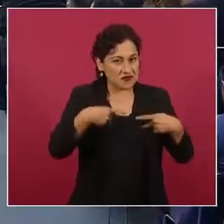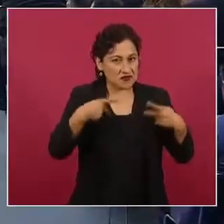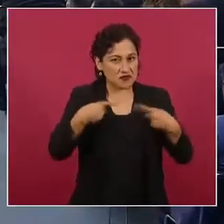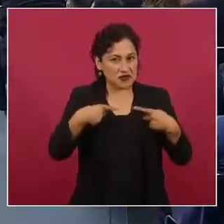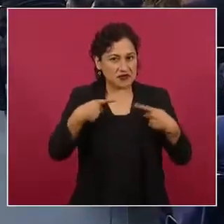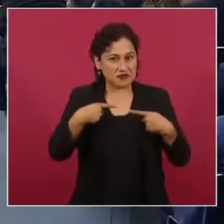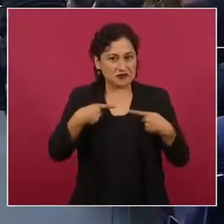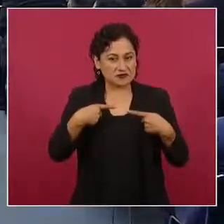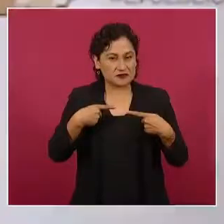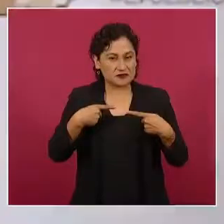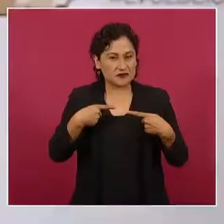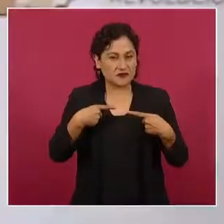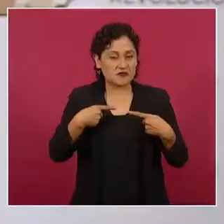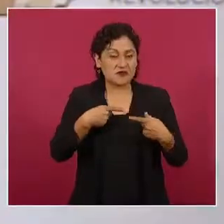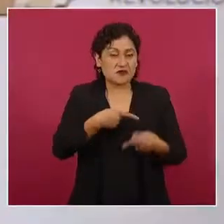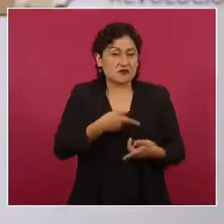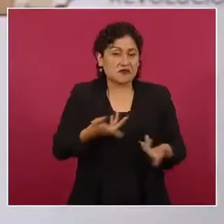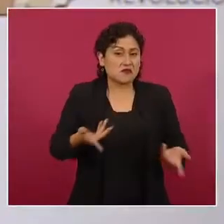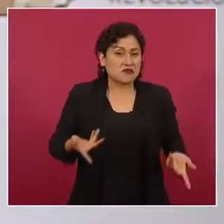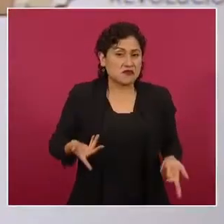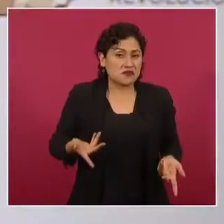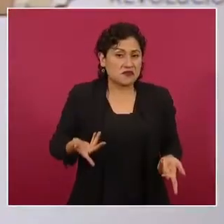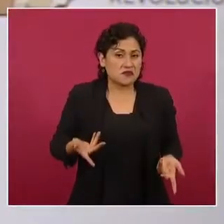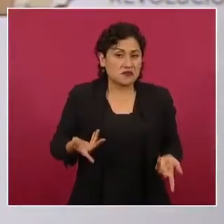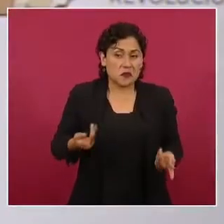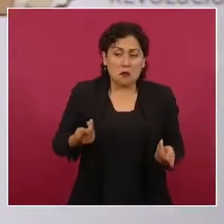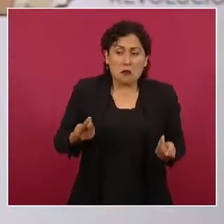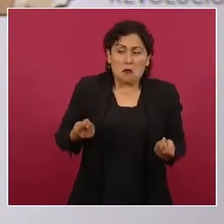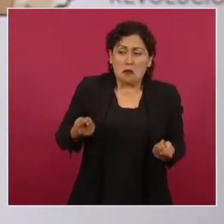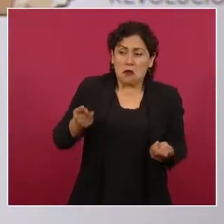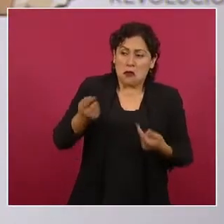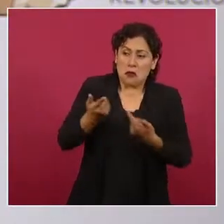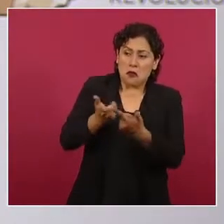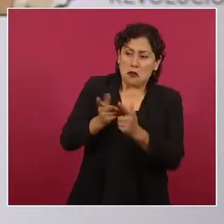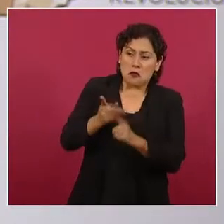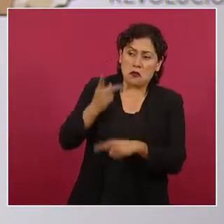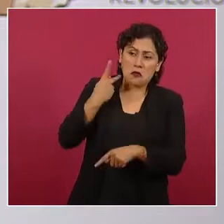que se desprestigie un partido en México.